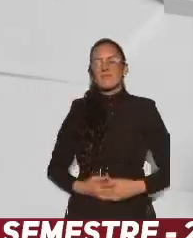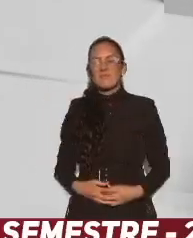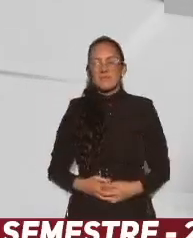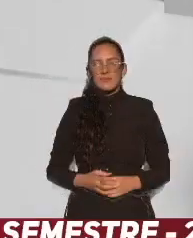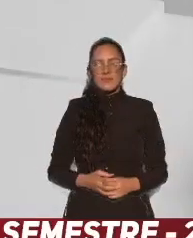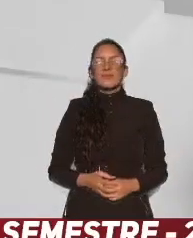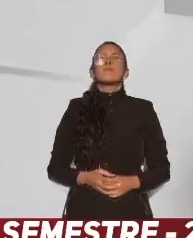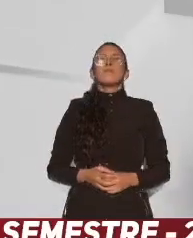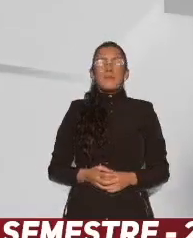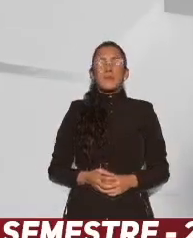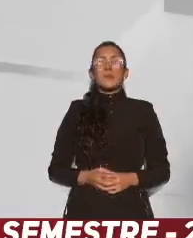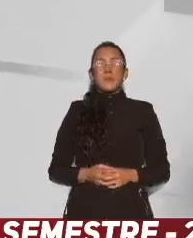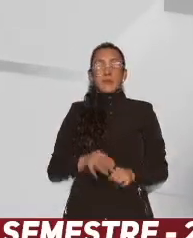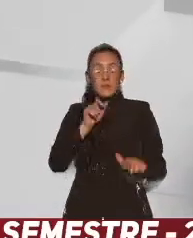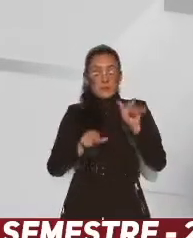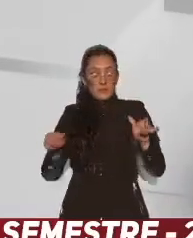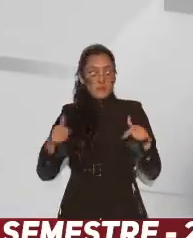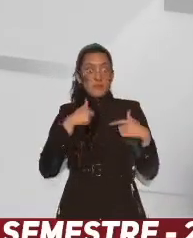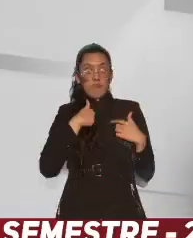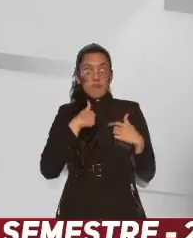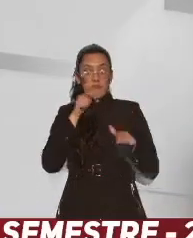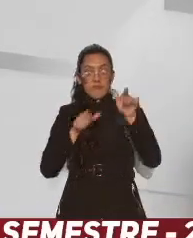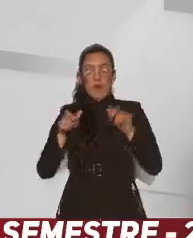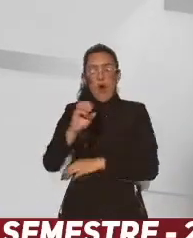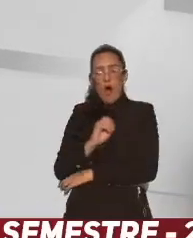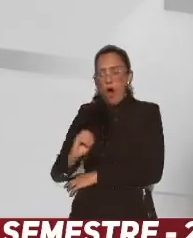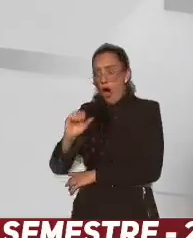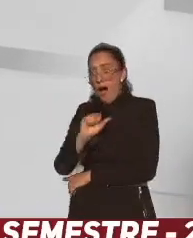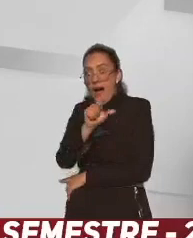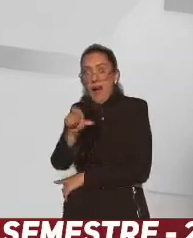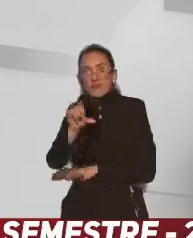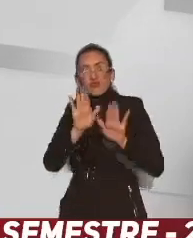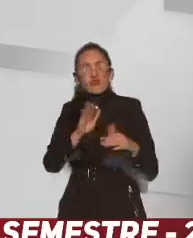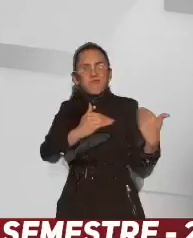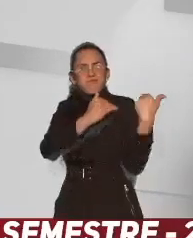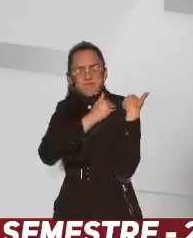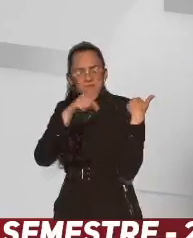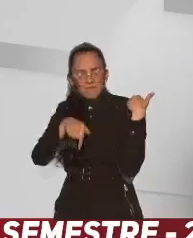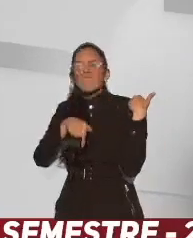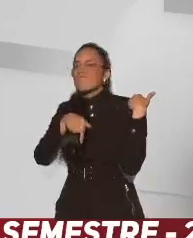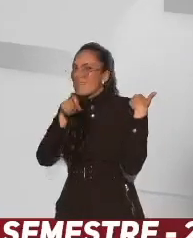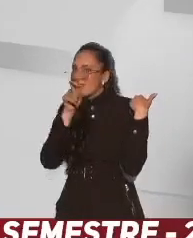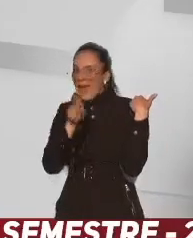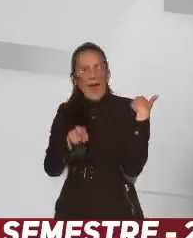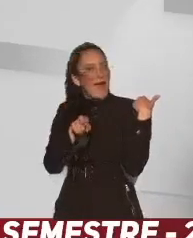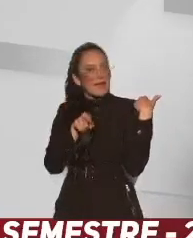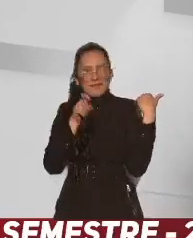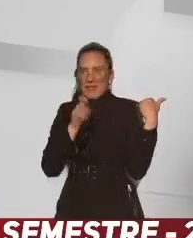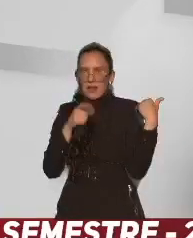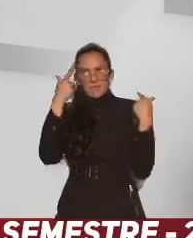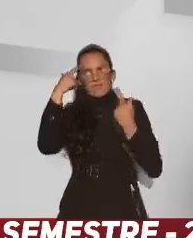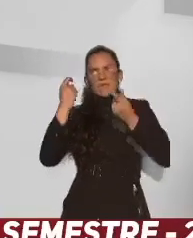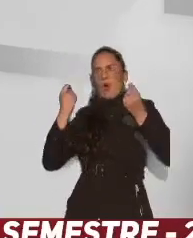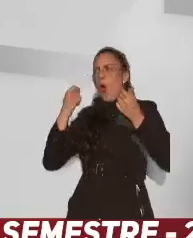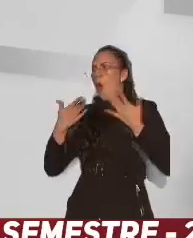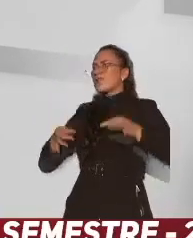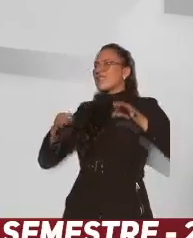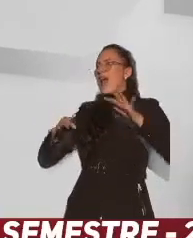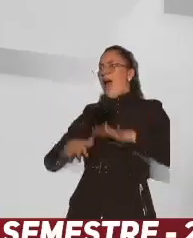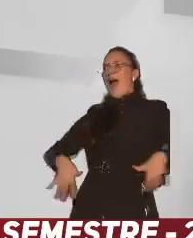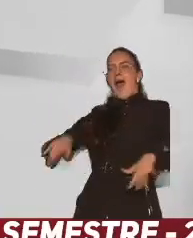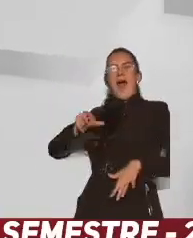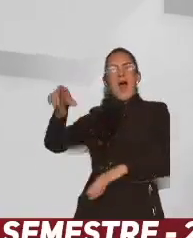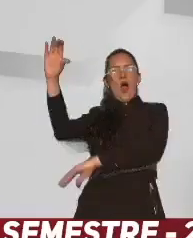La responsabilidad de los hombres y mujeres con la política de seguridad para los colombianos